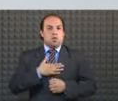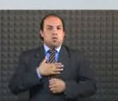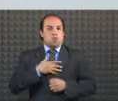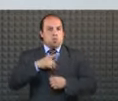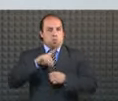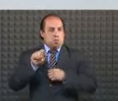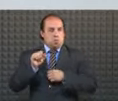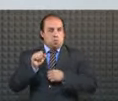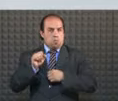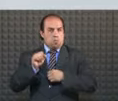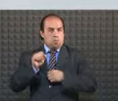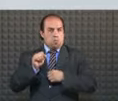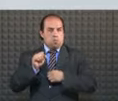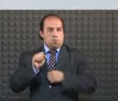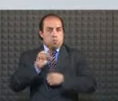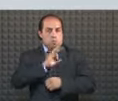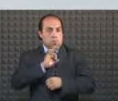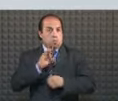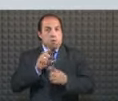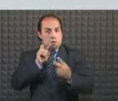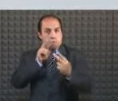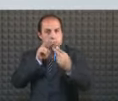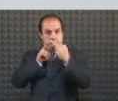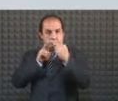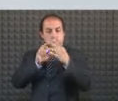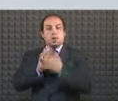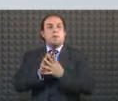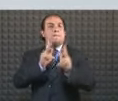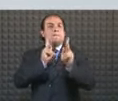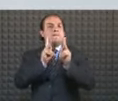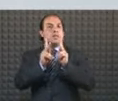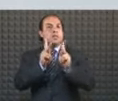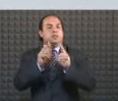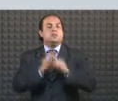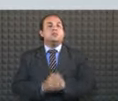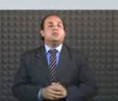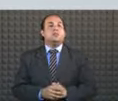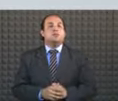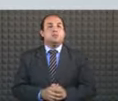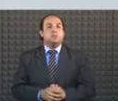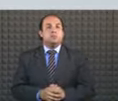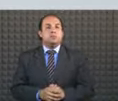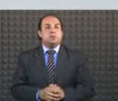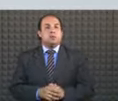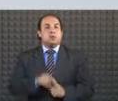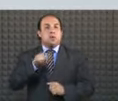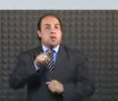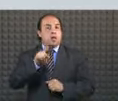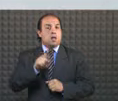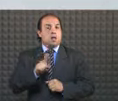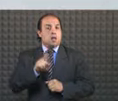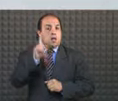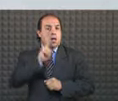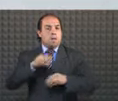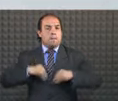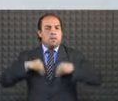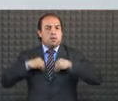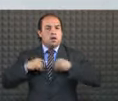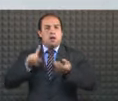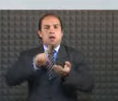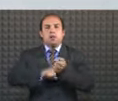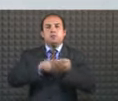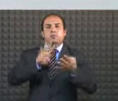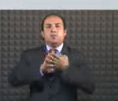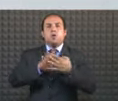oportuno, vernos para platicar justamente de lo que ella vivió en reclusión, de las condiciones en las